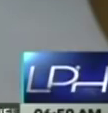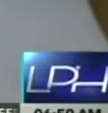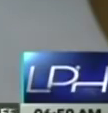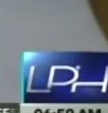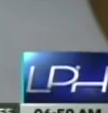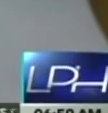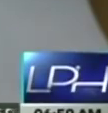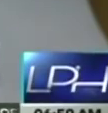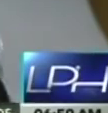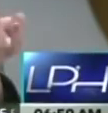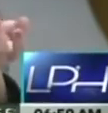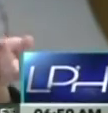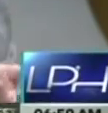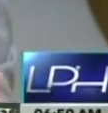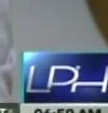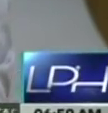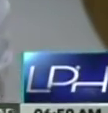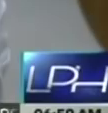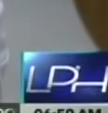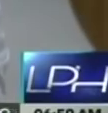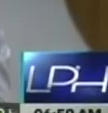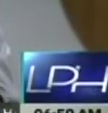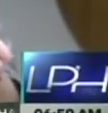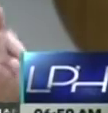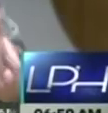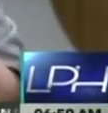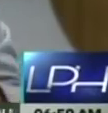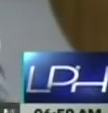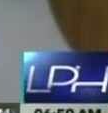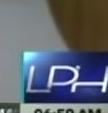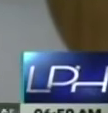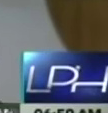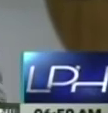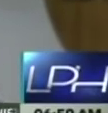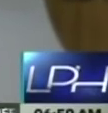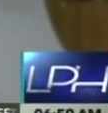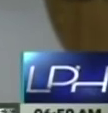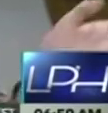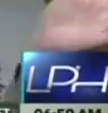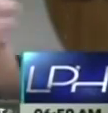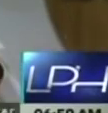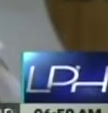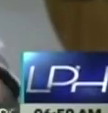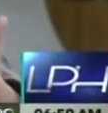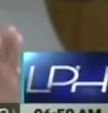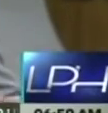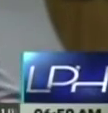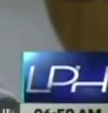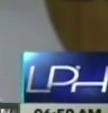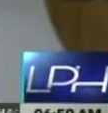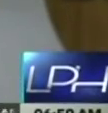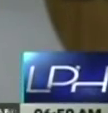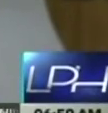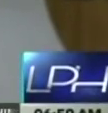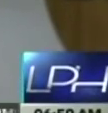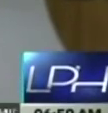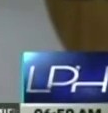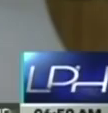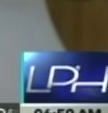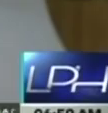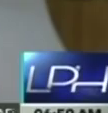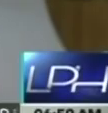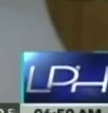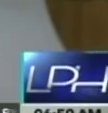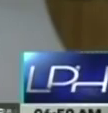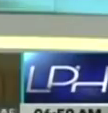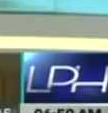esto me llama mucho la atención. Posiblemente va dentro de un plan que se va ejecutando o que ya tiene bastante tiempo en práctica. Hernán,